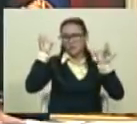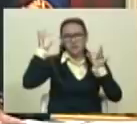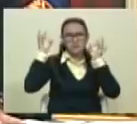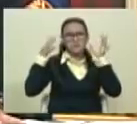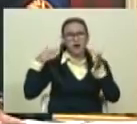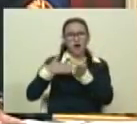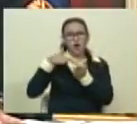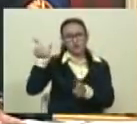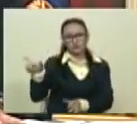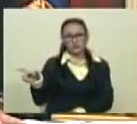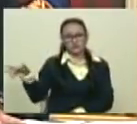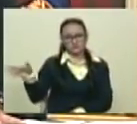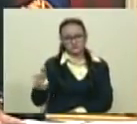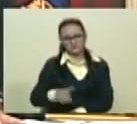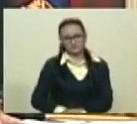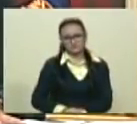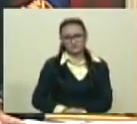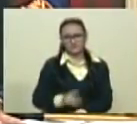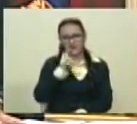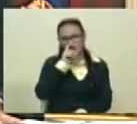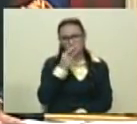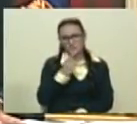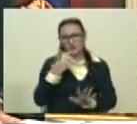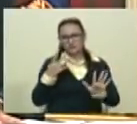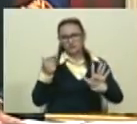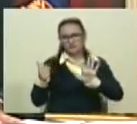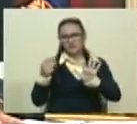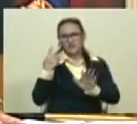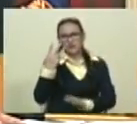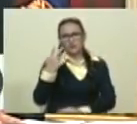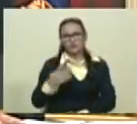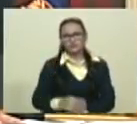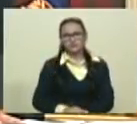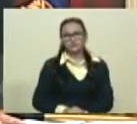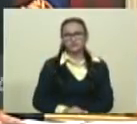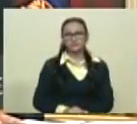Goulart. Año 64.